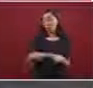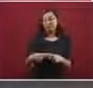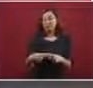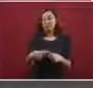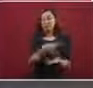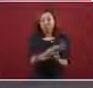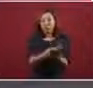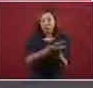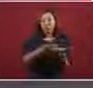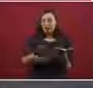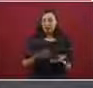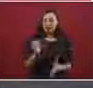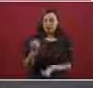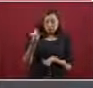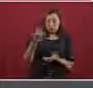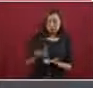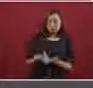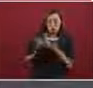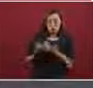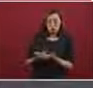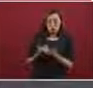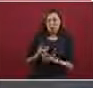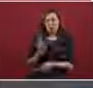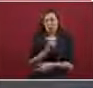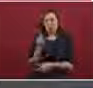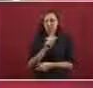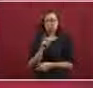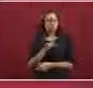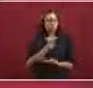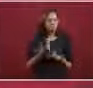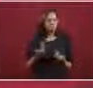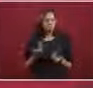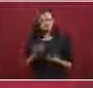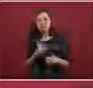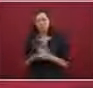sin subejercicio? Empiezan las compras